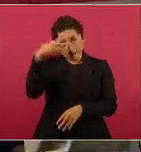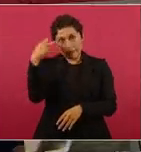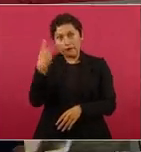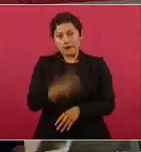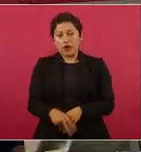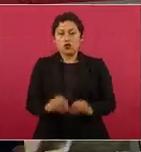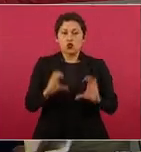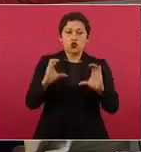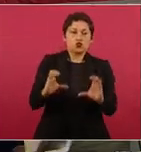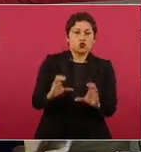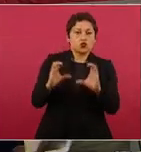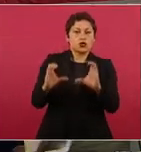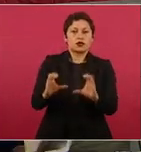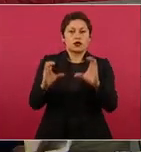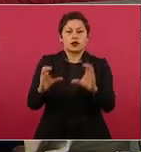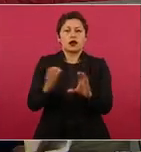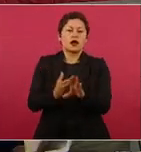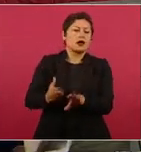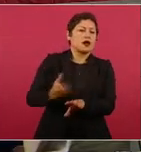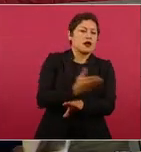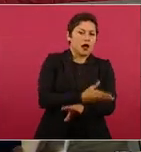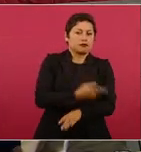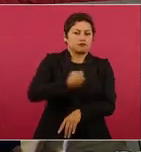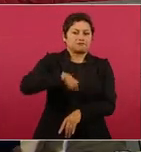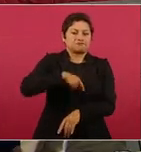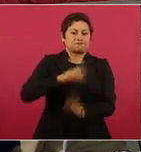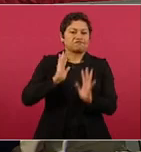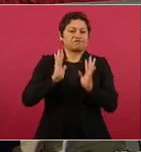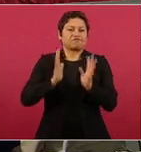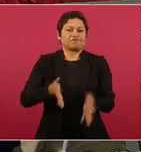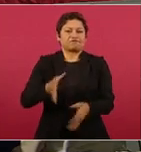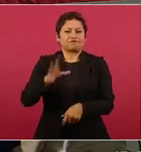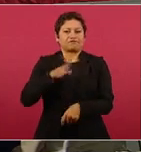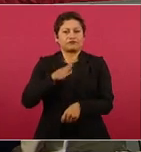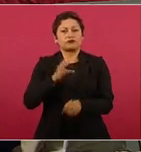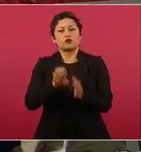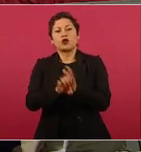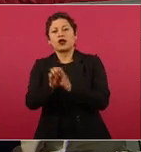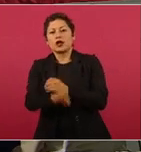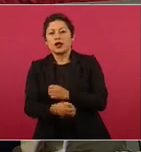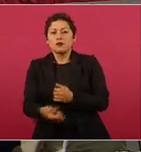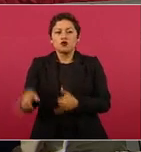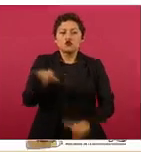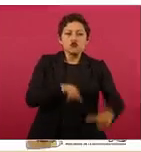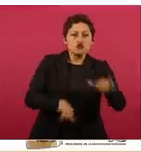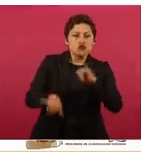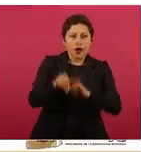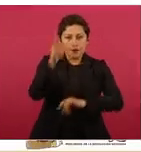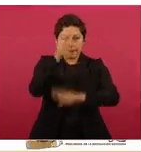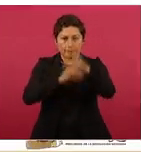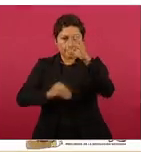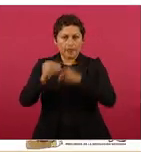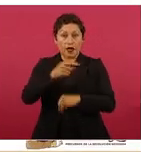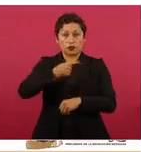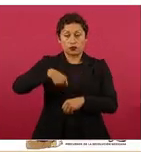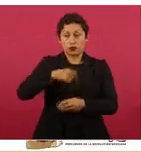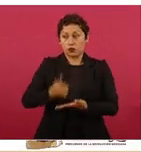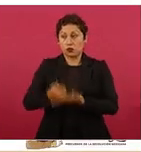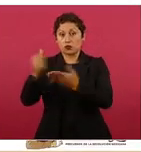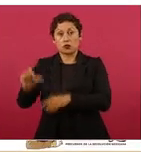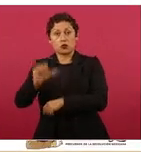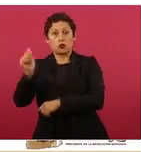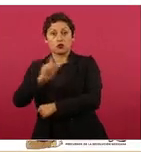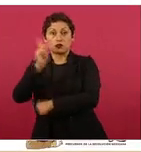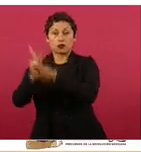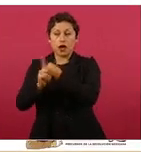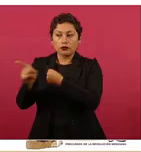las teníamos en vigor, la vigilancia epidemiológica, la capacidad de laboratorio, hemos entrenado a otros países en las capacidades de